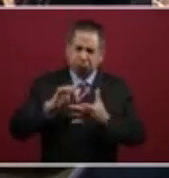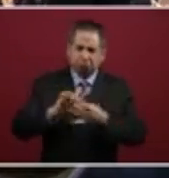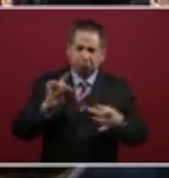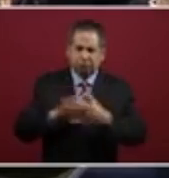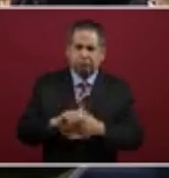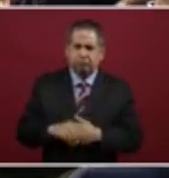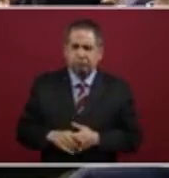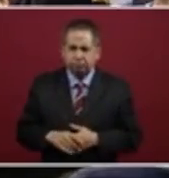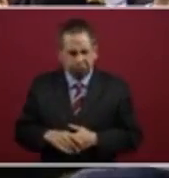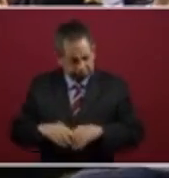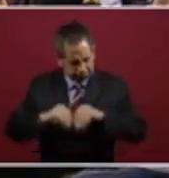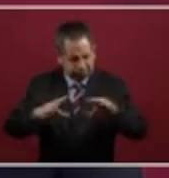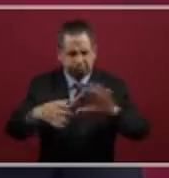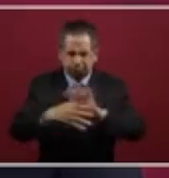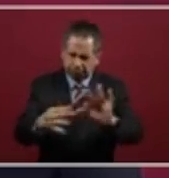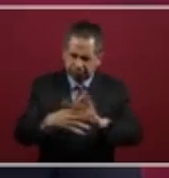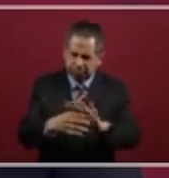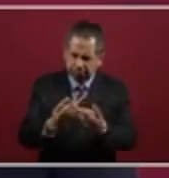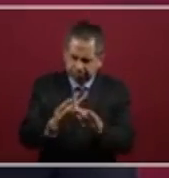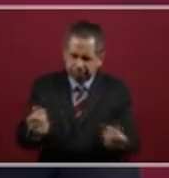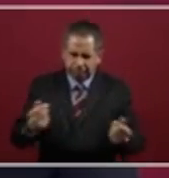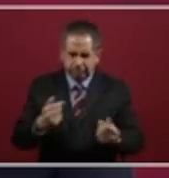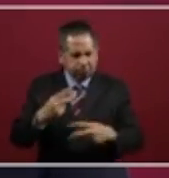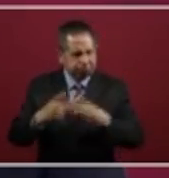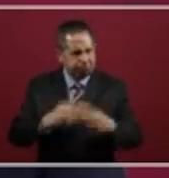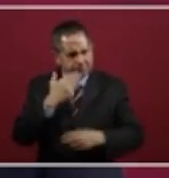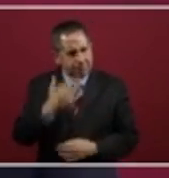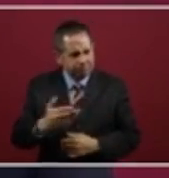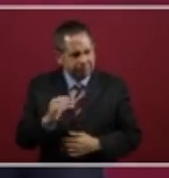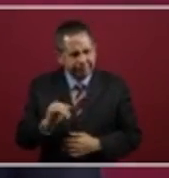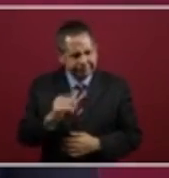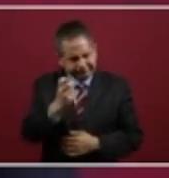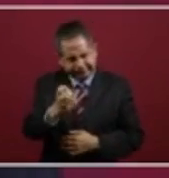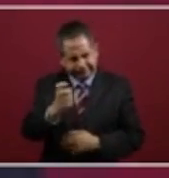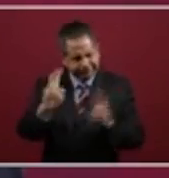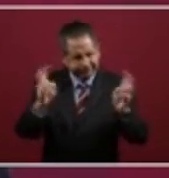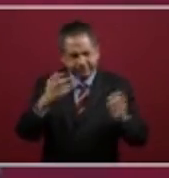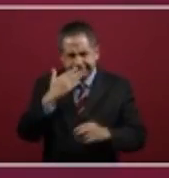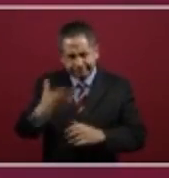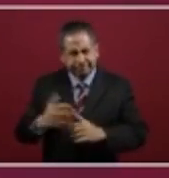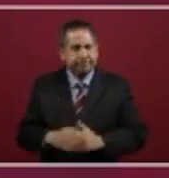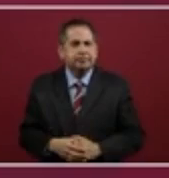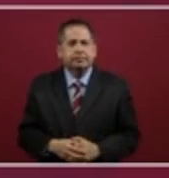Vamos a ventilarlo. Sí, vamos a